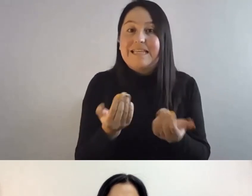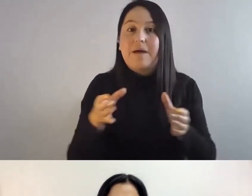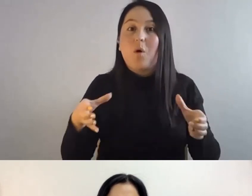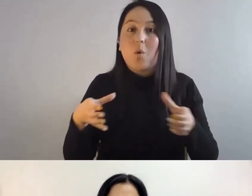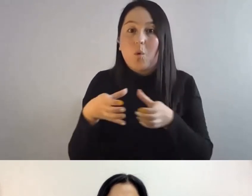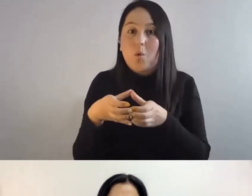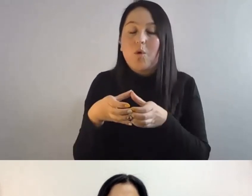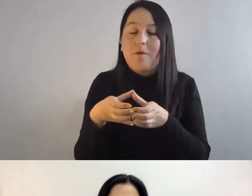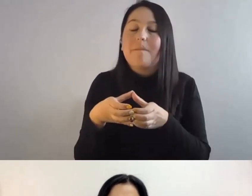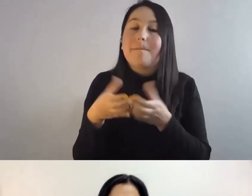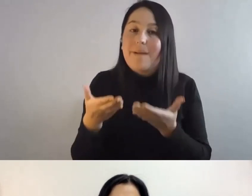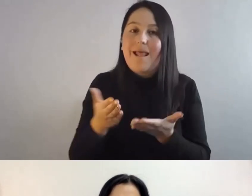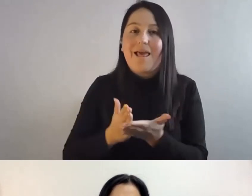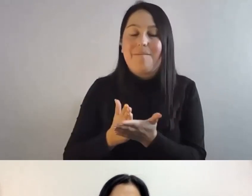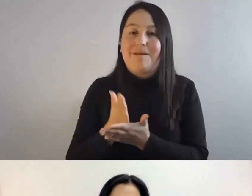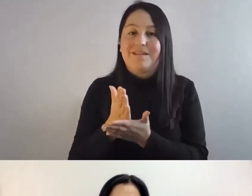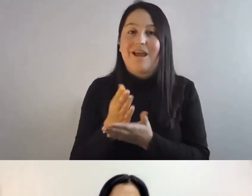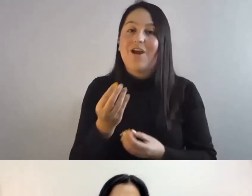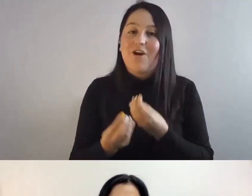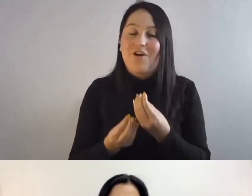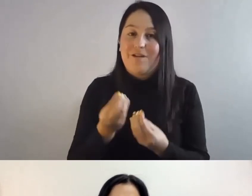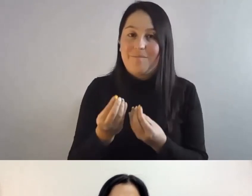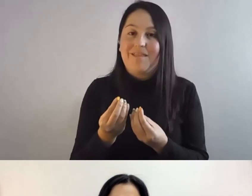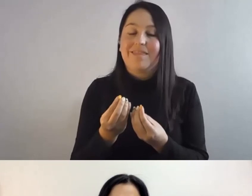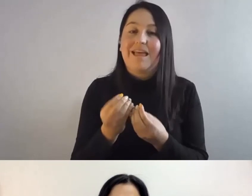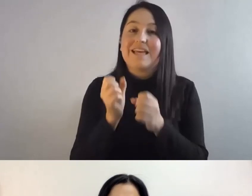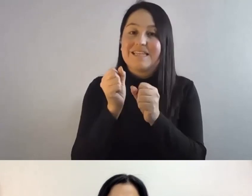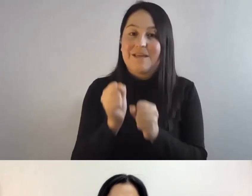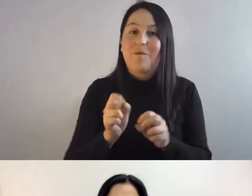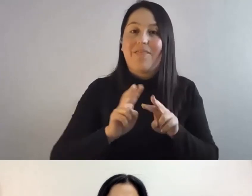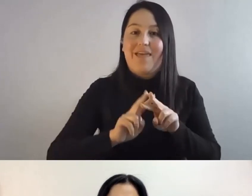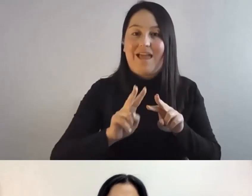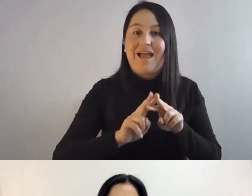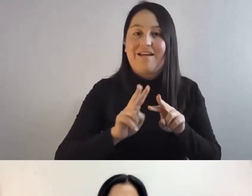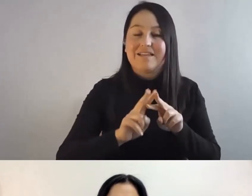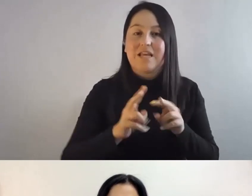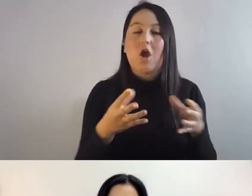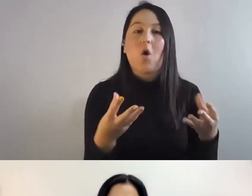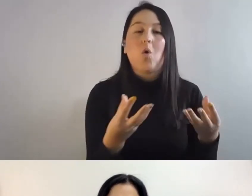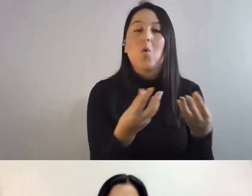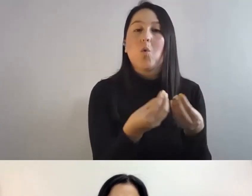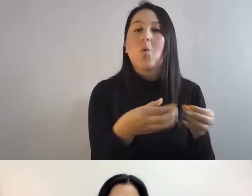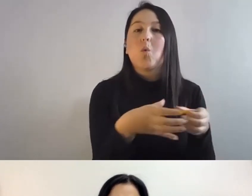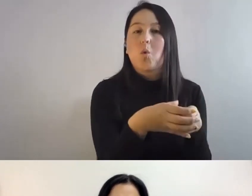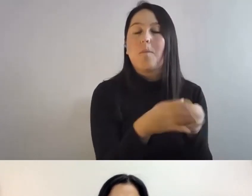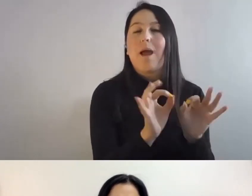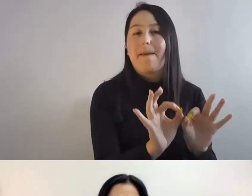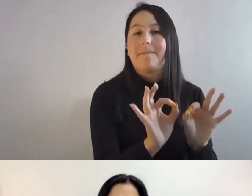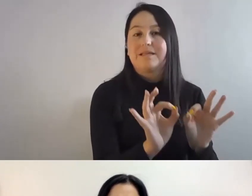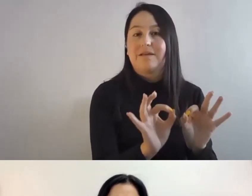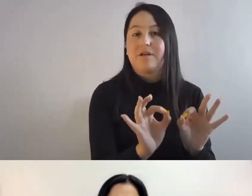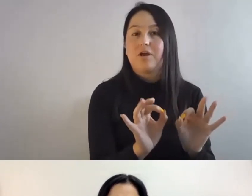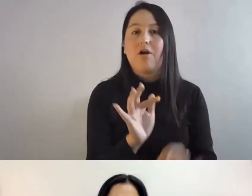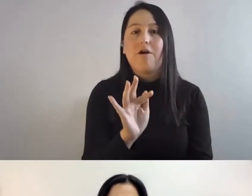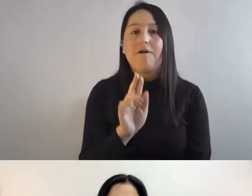para partir, pero por supuesto que también hay posibilidad de hacer grupos específicos si es que a alguien le interesa. ¿Francisca había levantado la mano